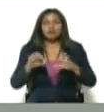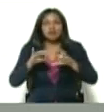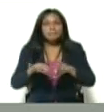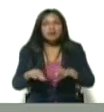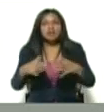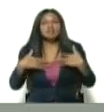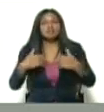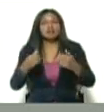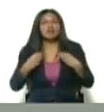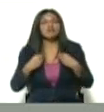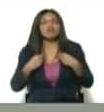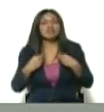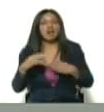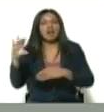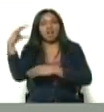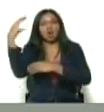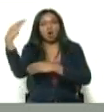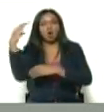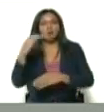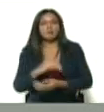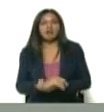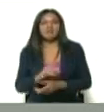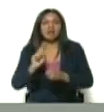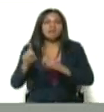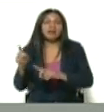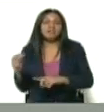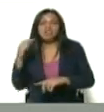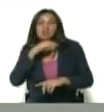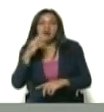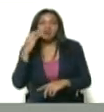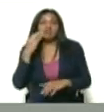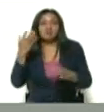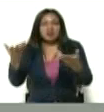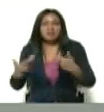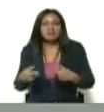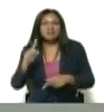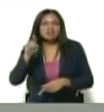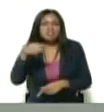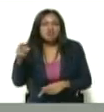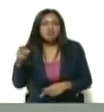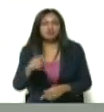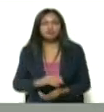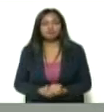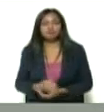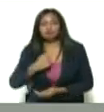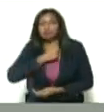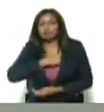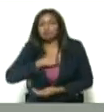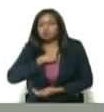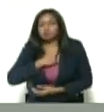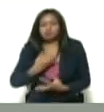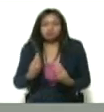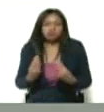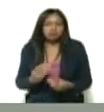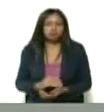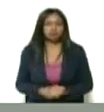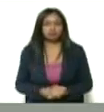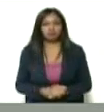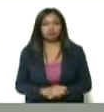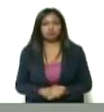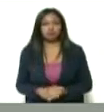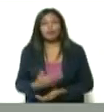para salvar vidas en Colombia y depende de Iván Duque si las recibe o no. Presidente, es muy lamentable, ¿verdad? Presidente, un